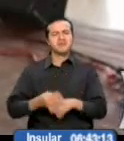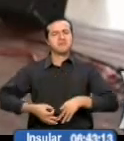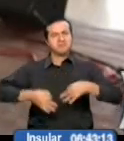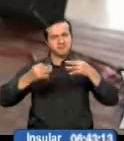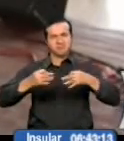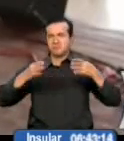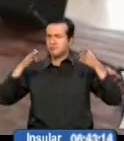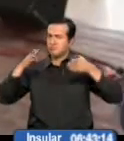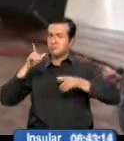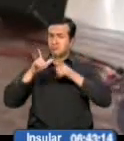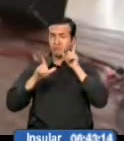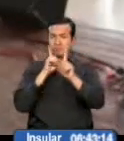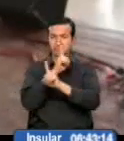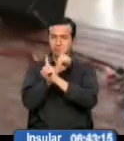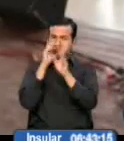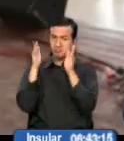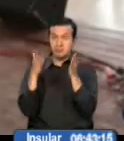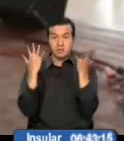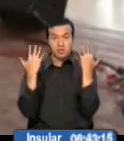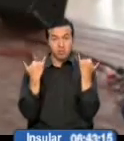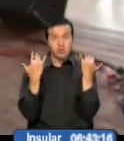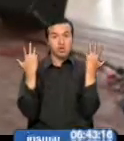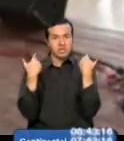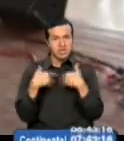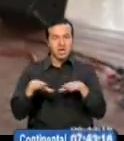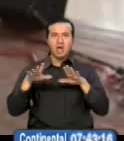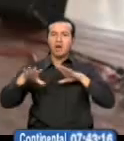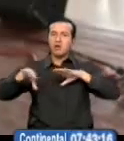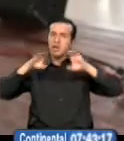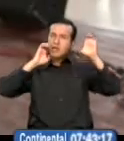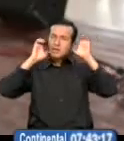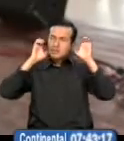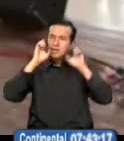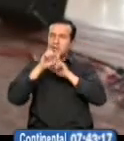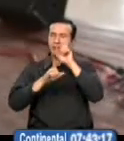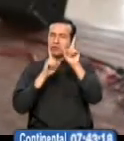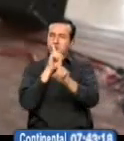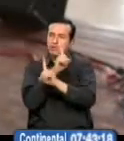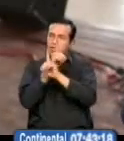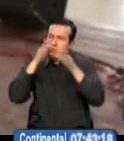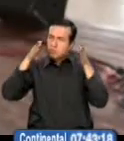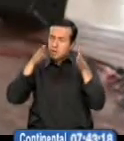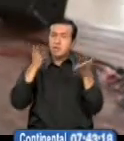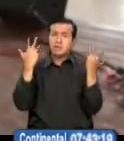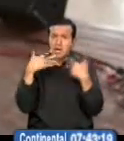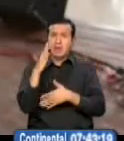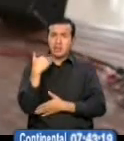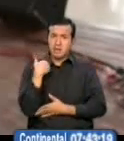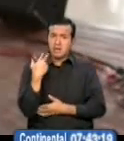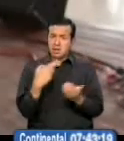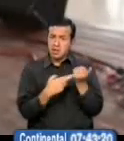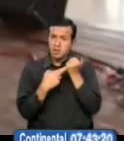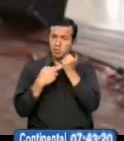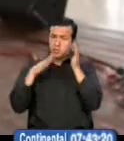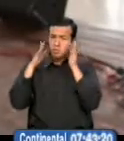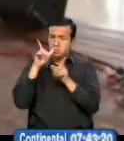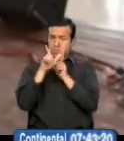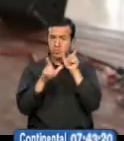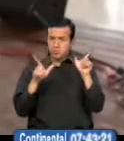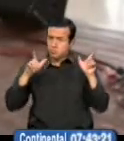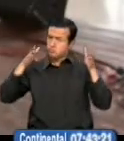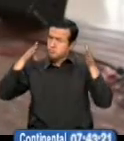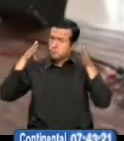debe trabajar con la discapacidad. Hoy tenemos política pública de discapacidades, contamos con recursos para poder atender esa